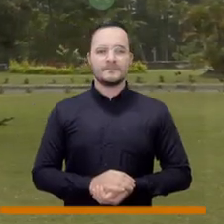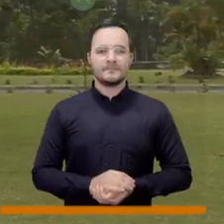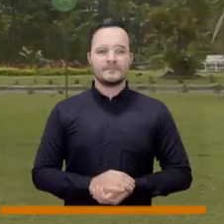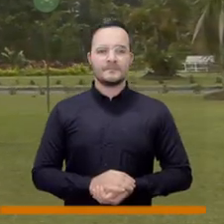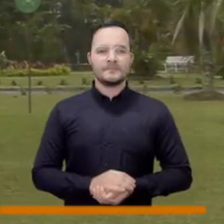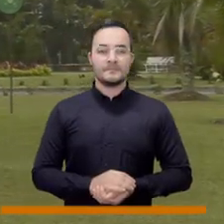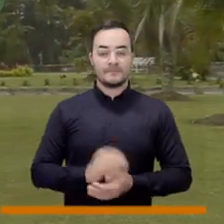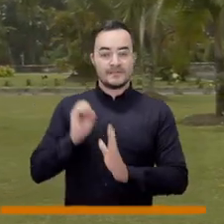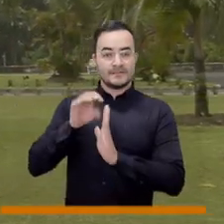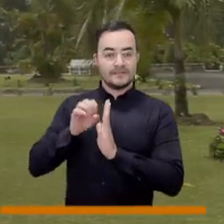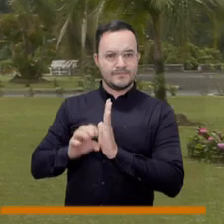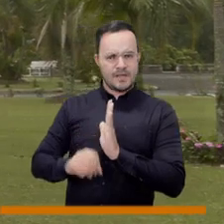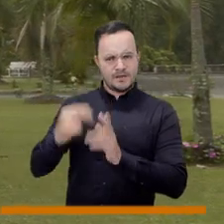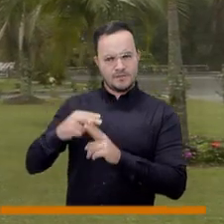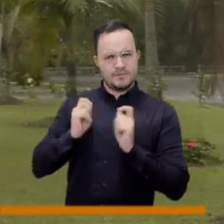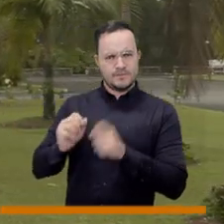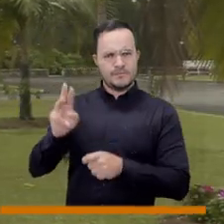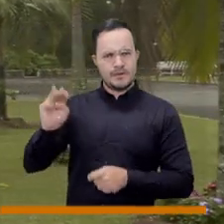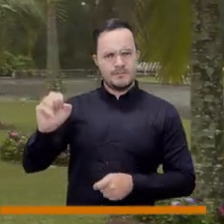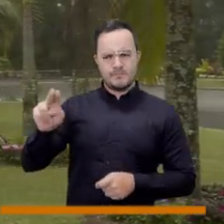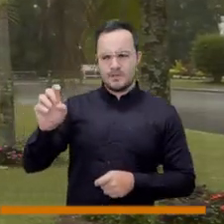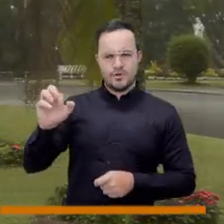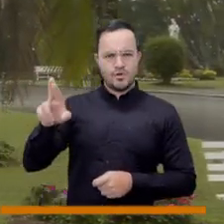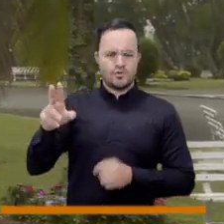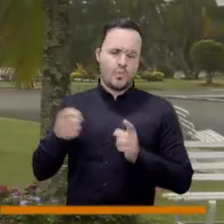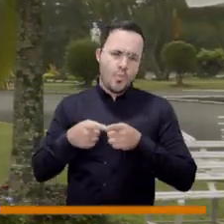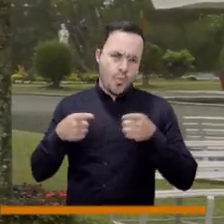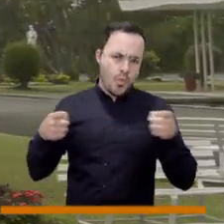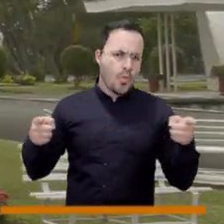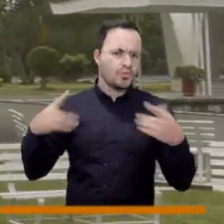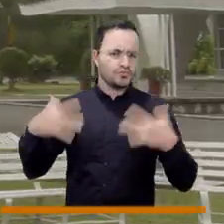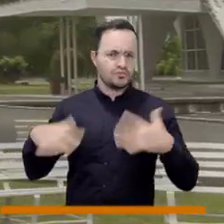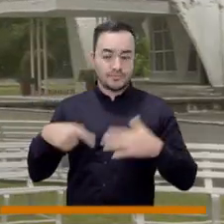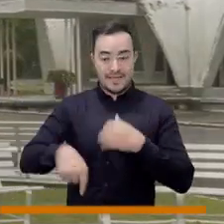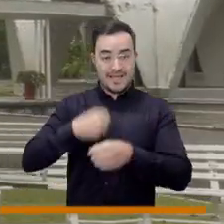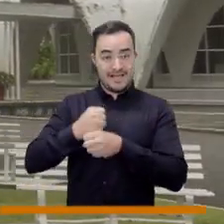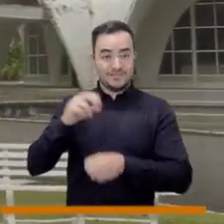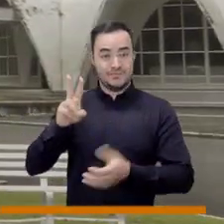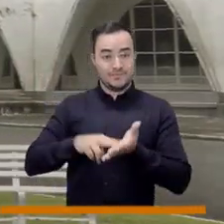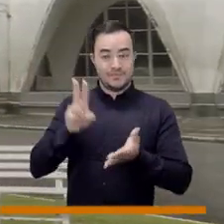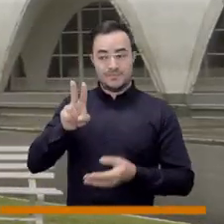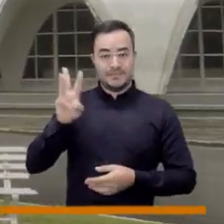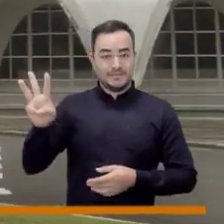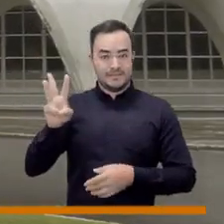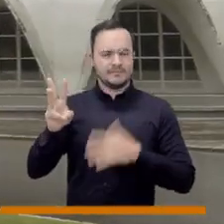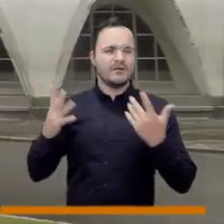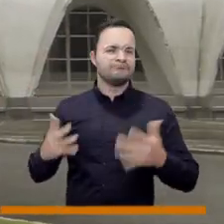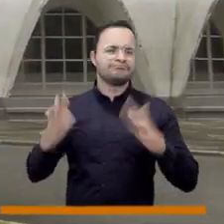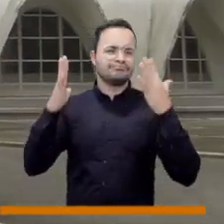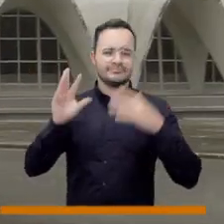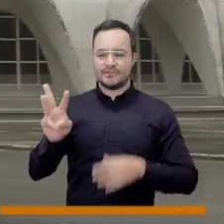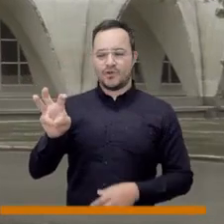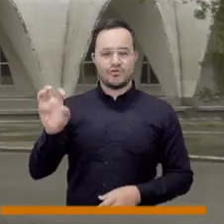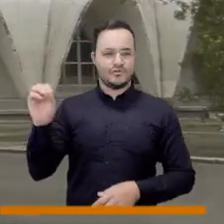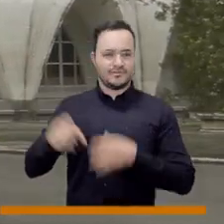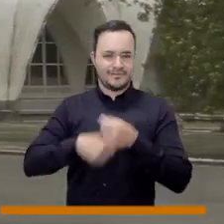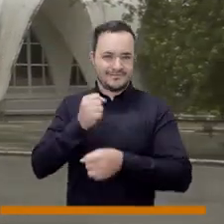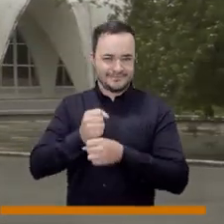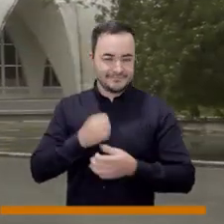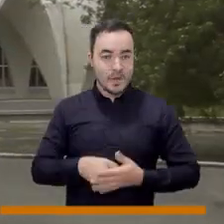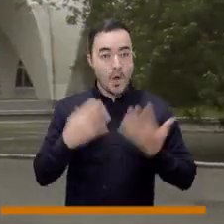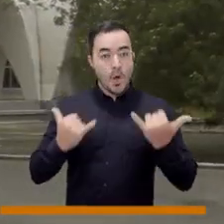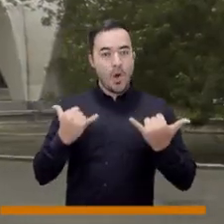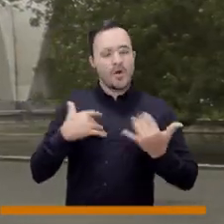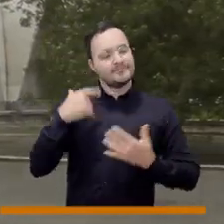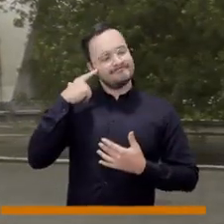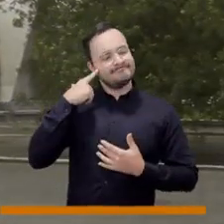La historia del Seminario Menor es bastante amplia y este año, en el 2023, cumple 80 años. Y hoy queremos conmemorar